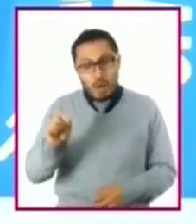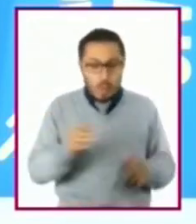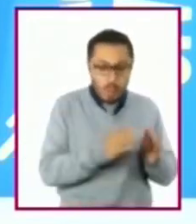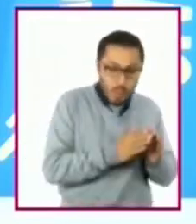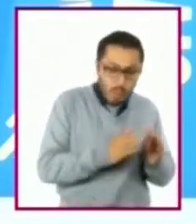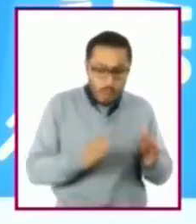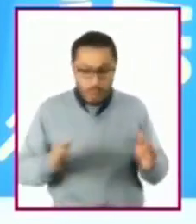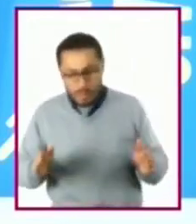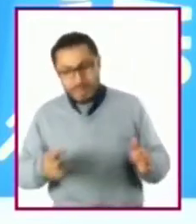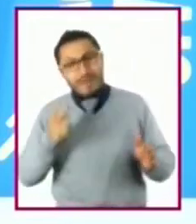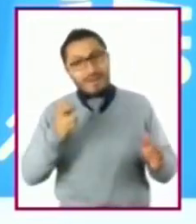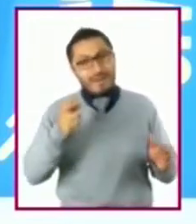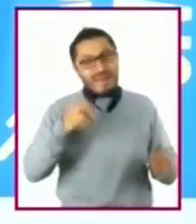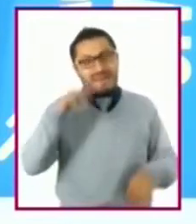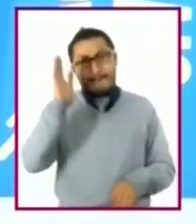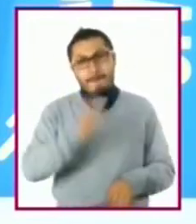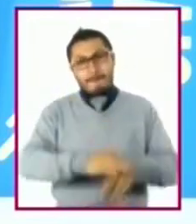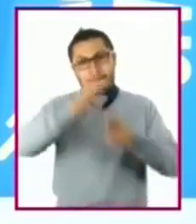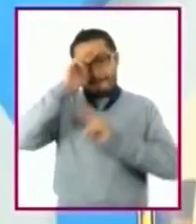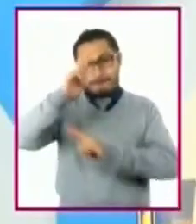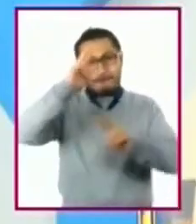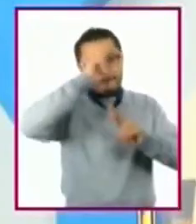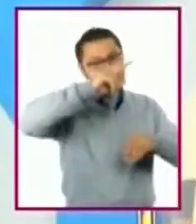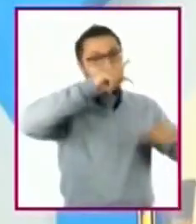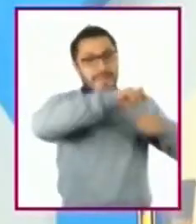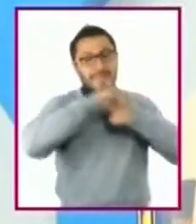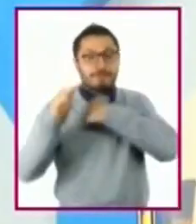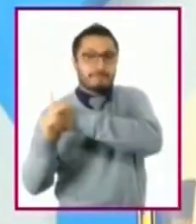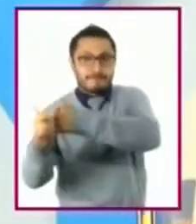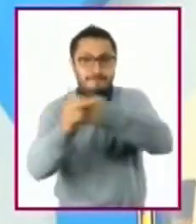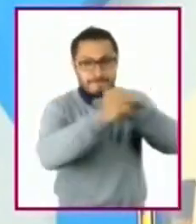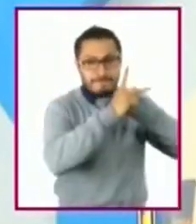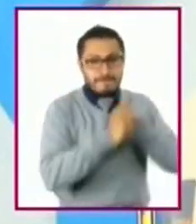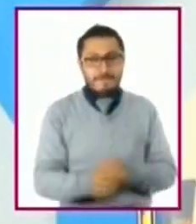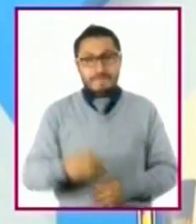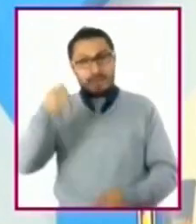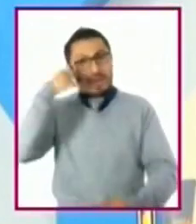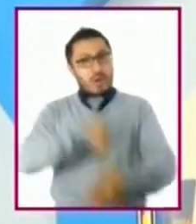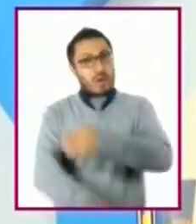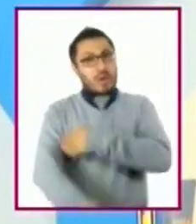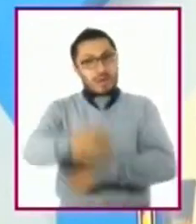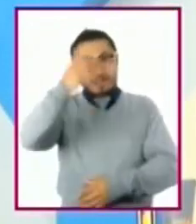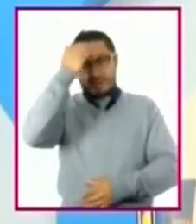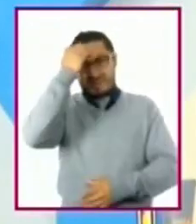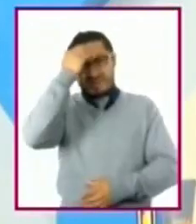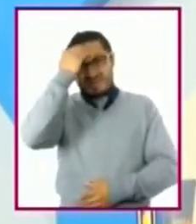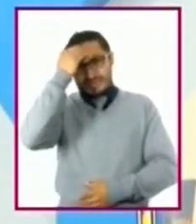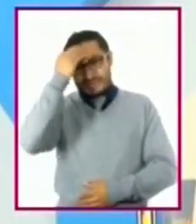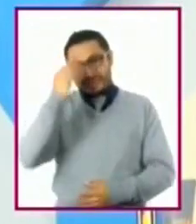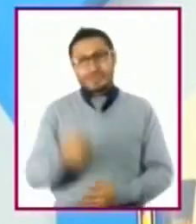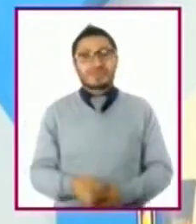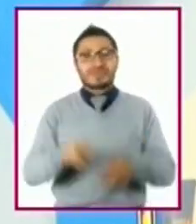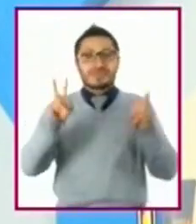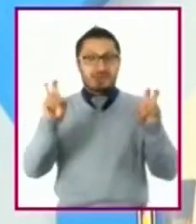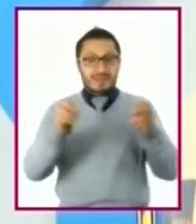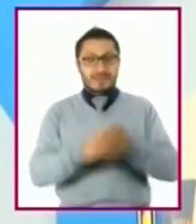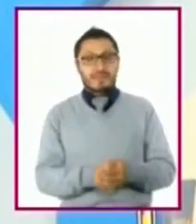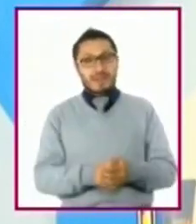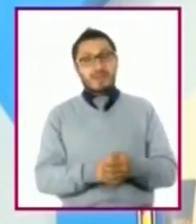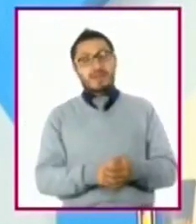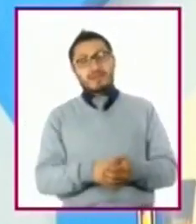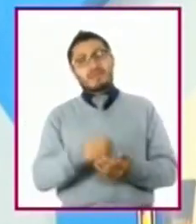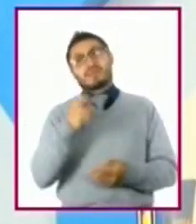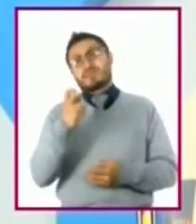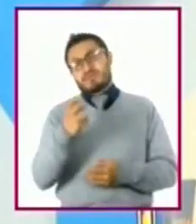han acatado la mayoría de los países. Para profundizar un poco más en dichos antecedentes y su relación con los documentos